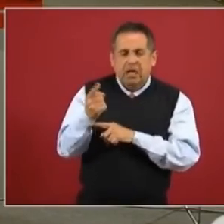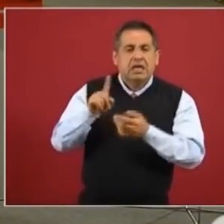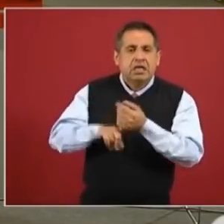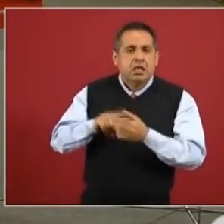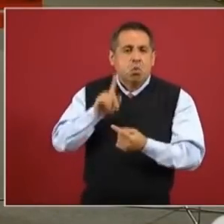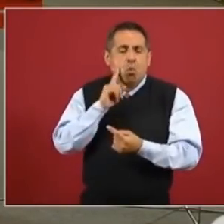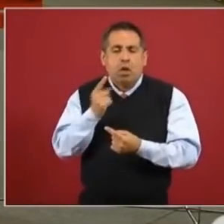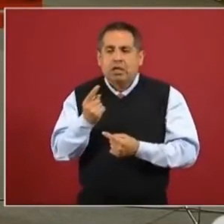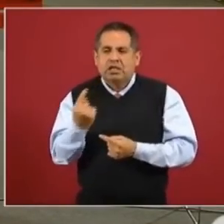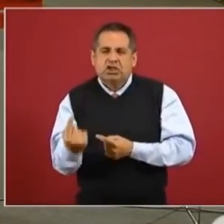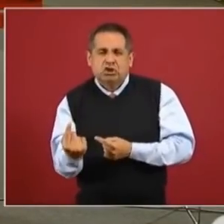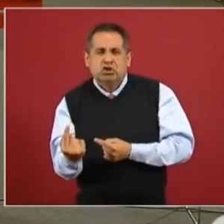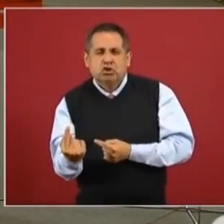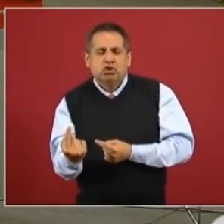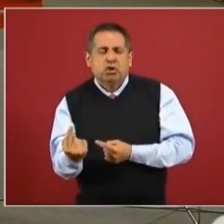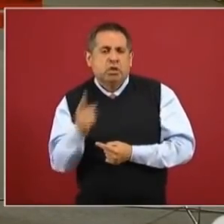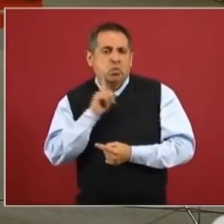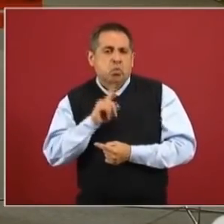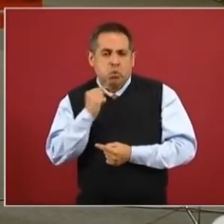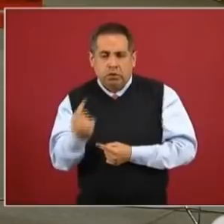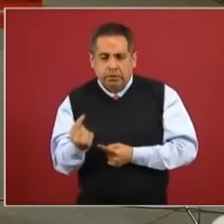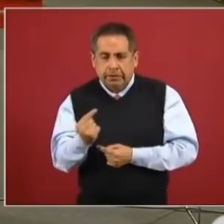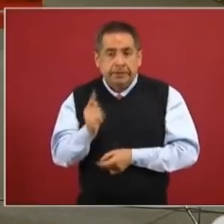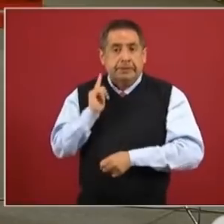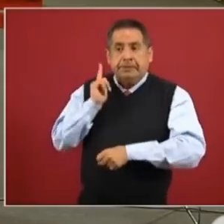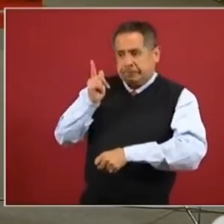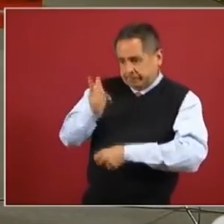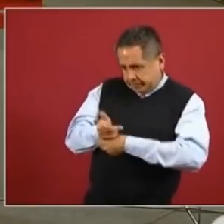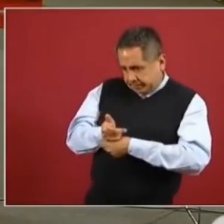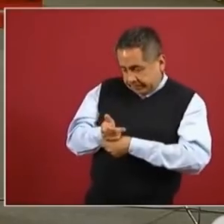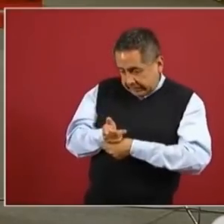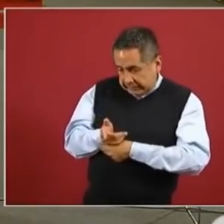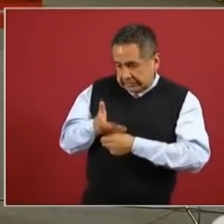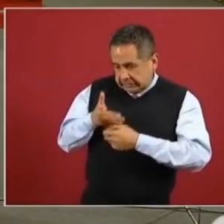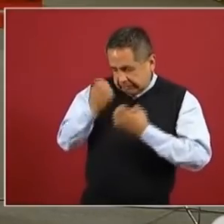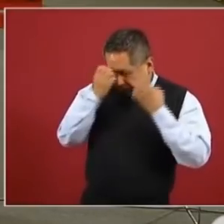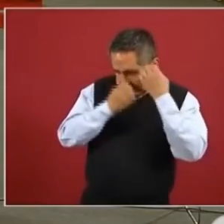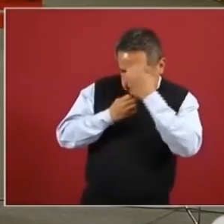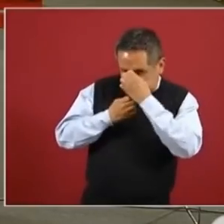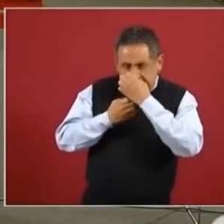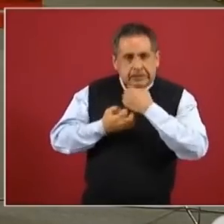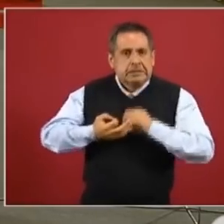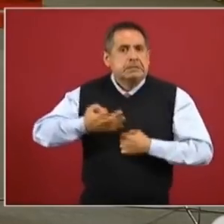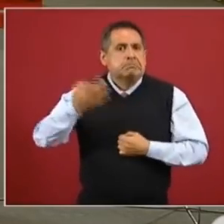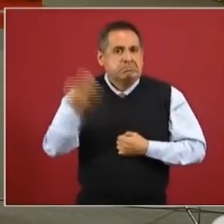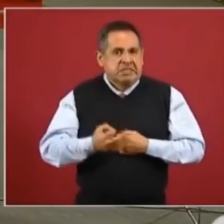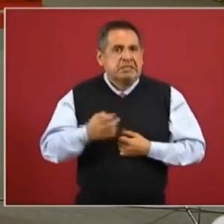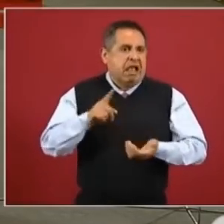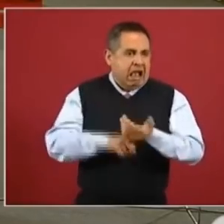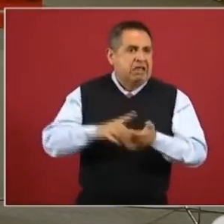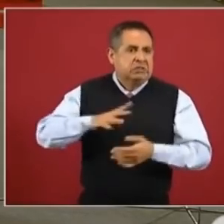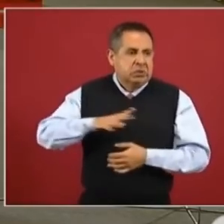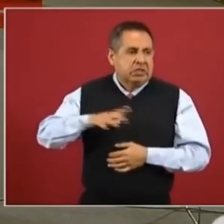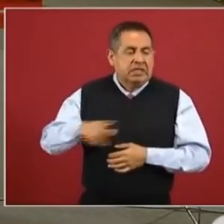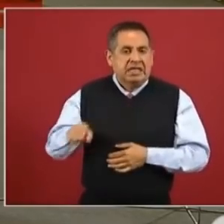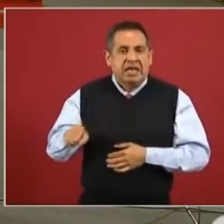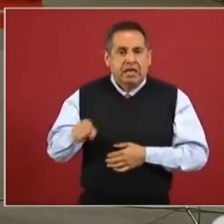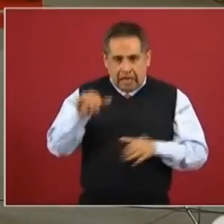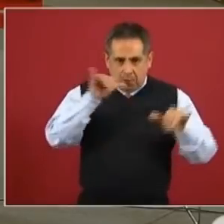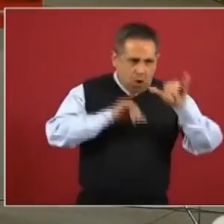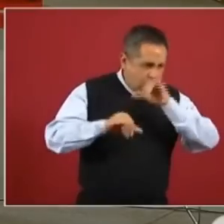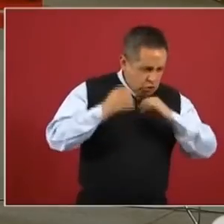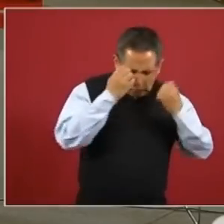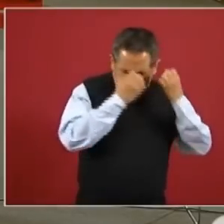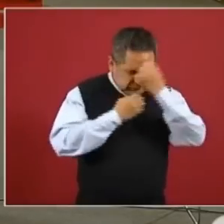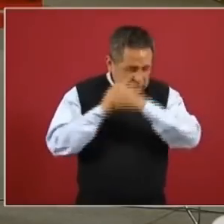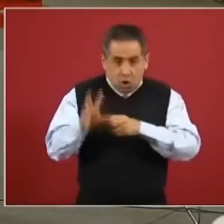menor de edad y a raíz de que nosotros tenemos este resultado positivo de laboratorio, es